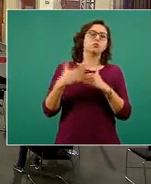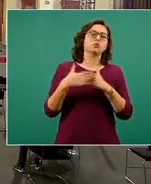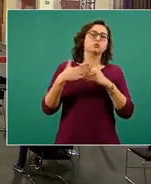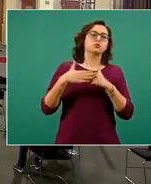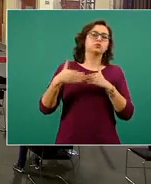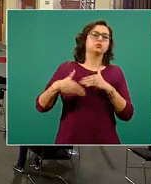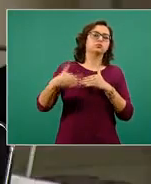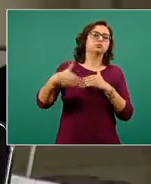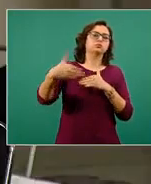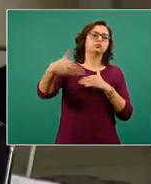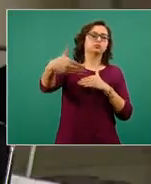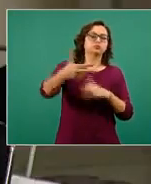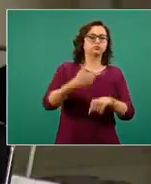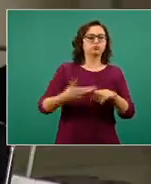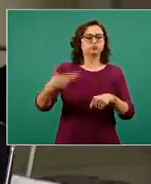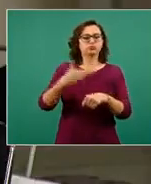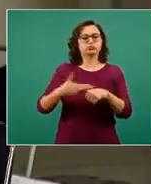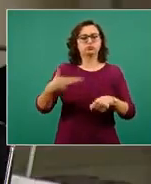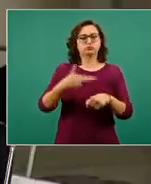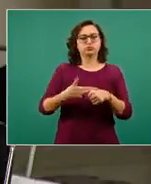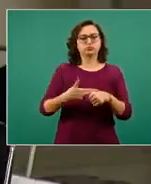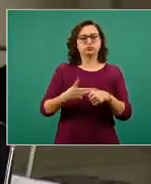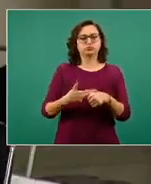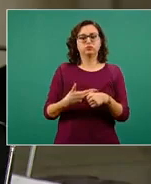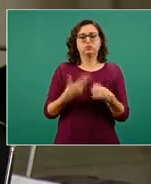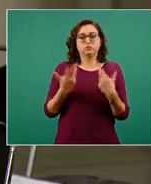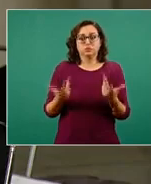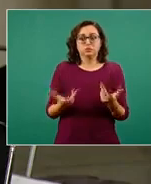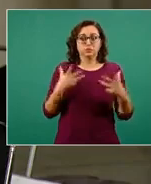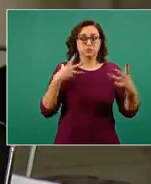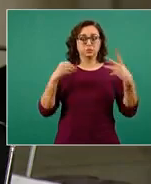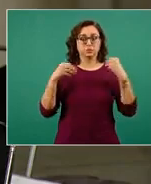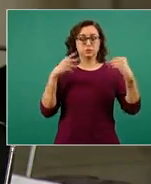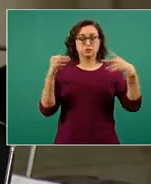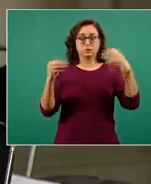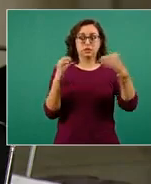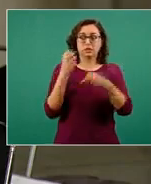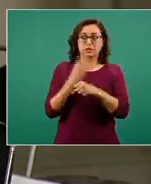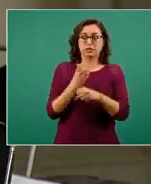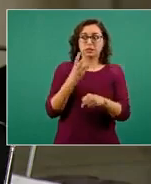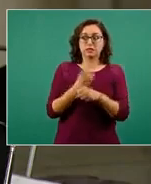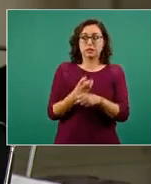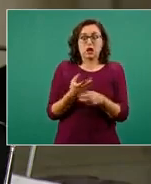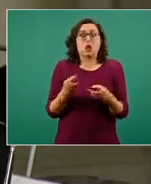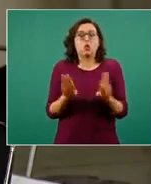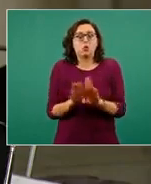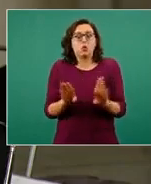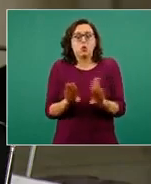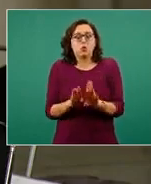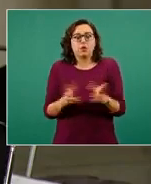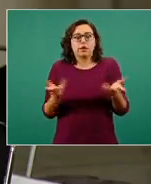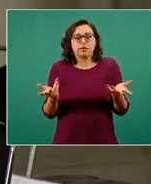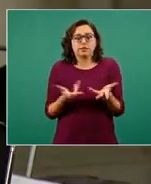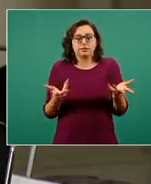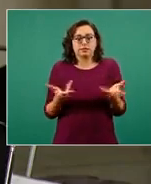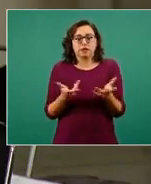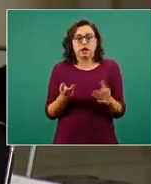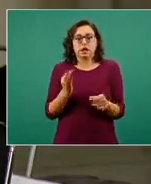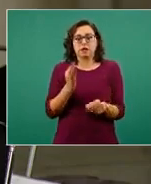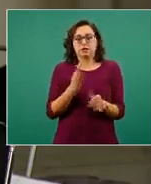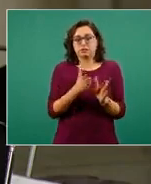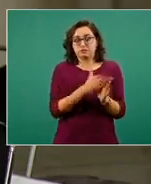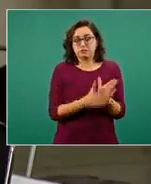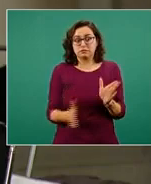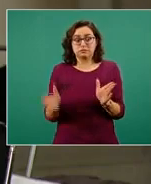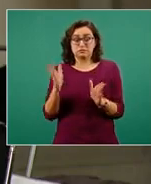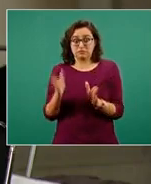y facilitando para lo que se viene, y si esta es una de las consecuencias que estamos viendo ya del periodo